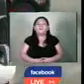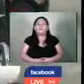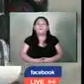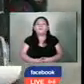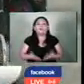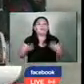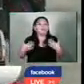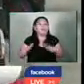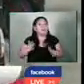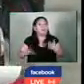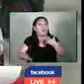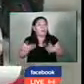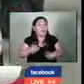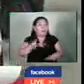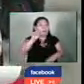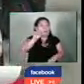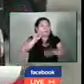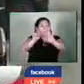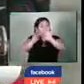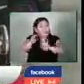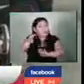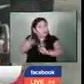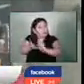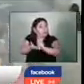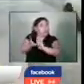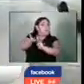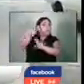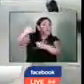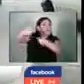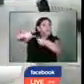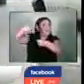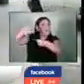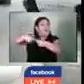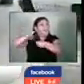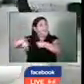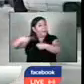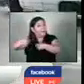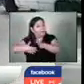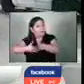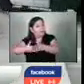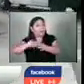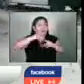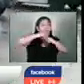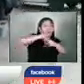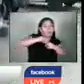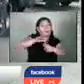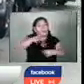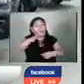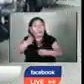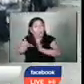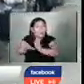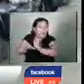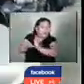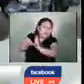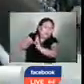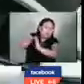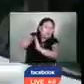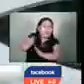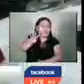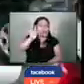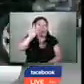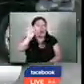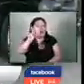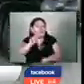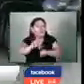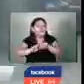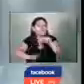Hasta 17 centavos más pagará desde mañana por los combustibles. La especial y la regular superan los cuatro dólares